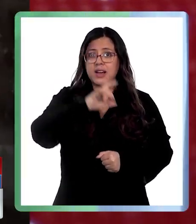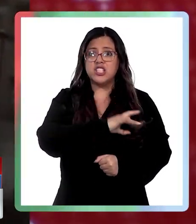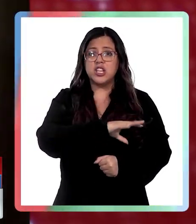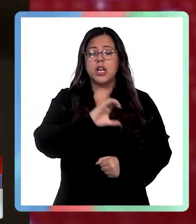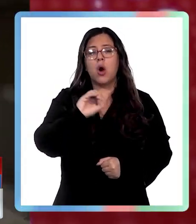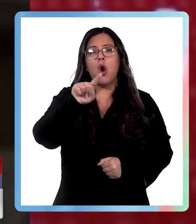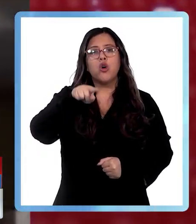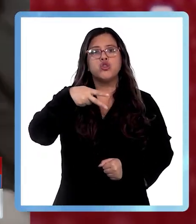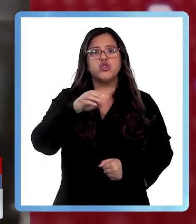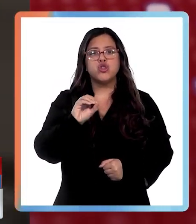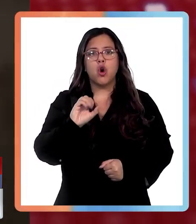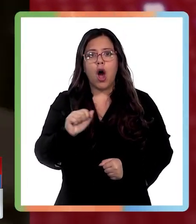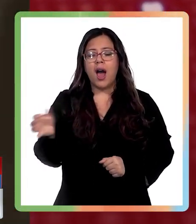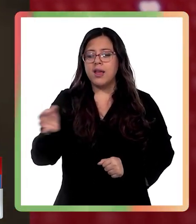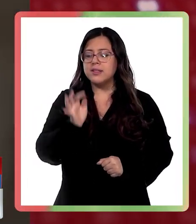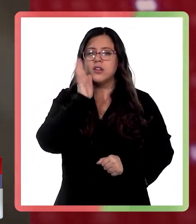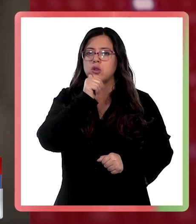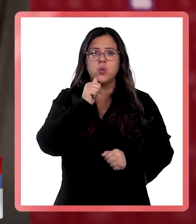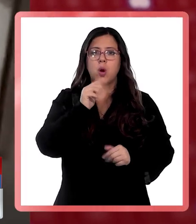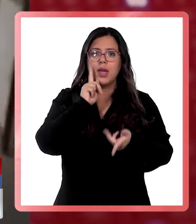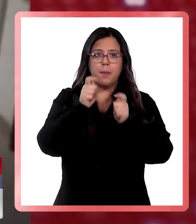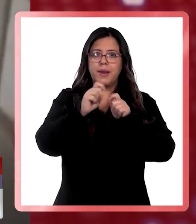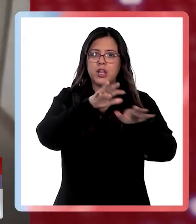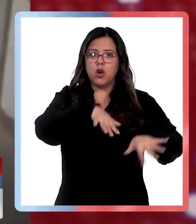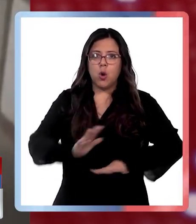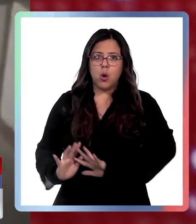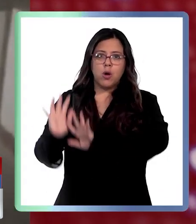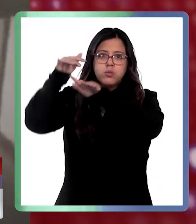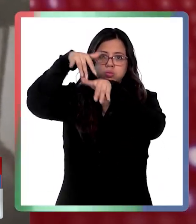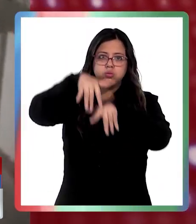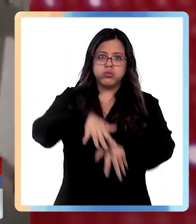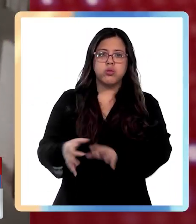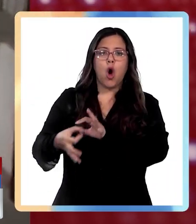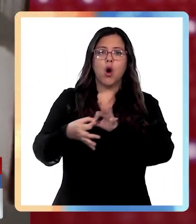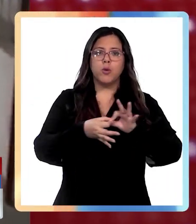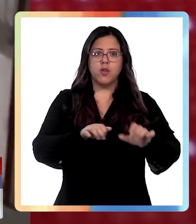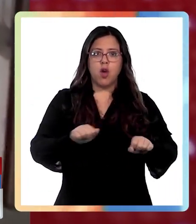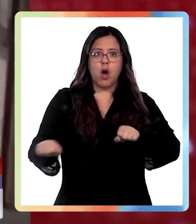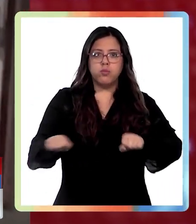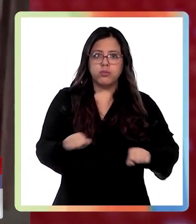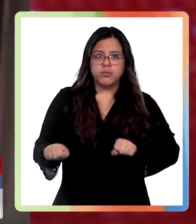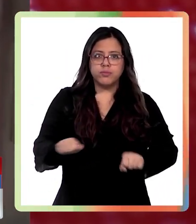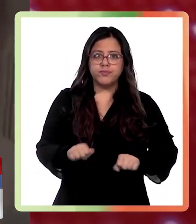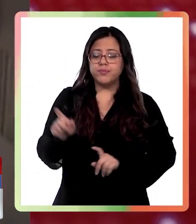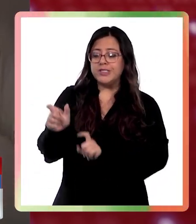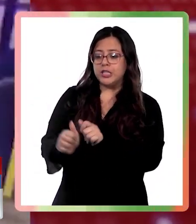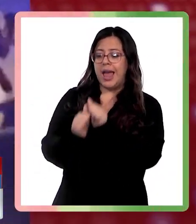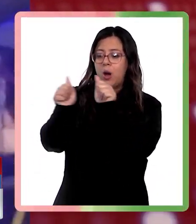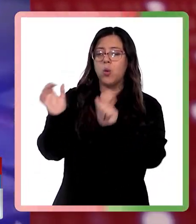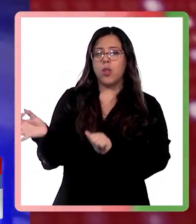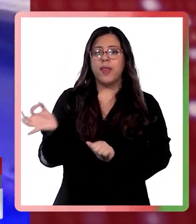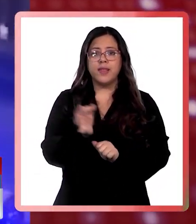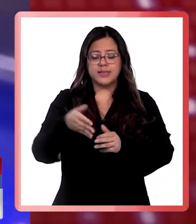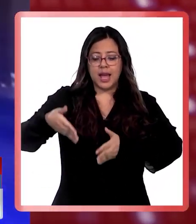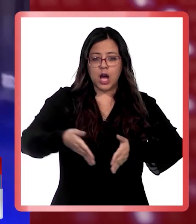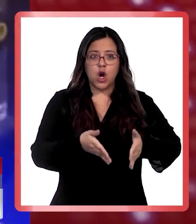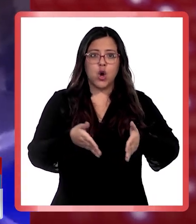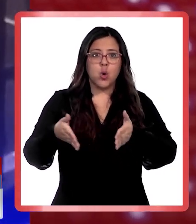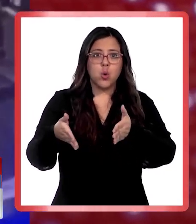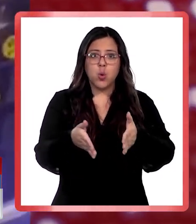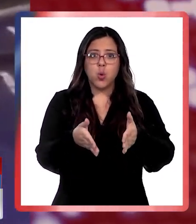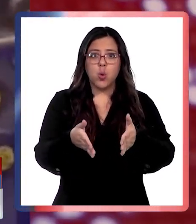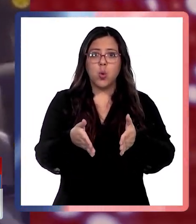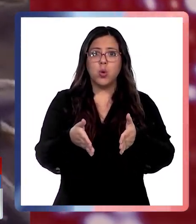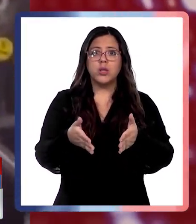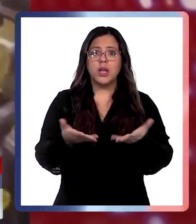también conocido como SHOA, descartó la posibilidad de tsunami en las costas chilenas tras el sismo. Las autoridades detallaron que las